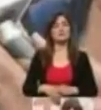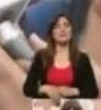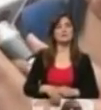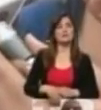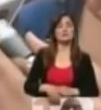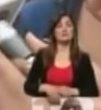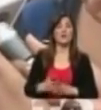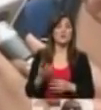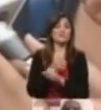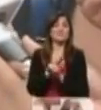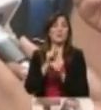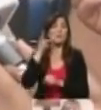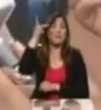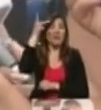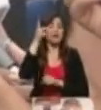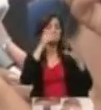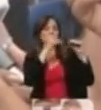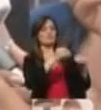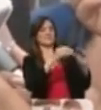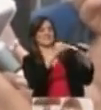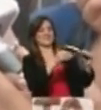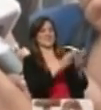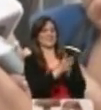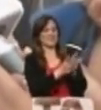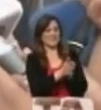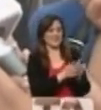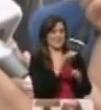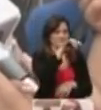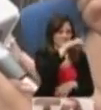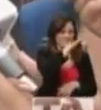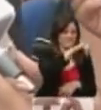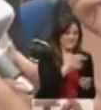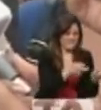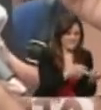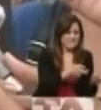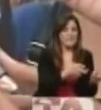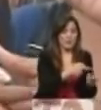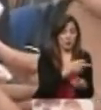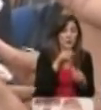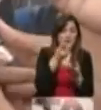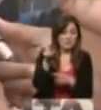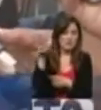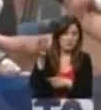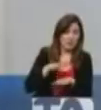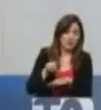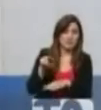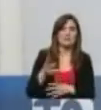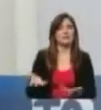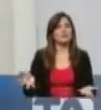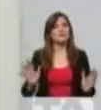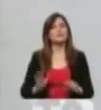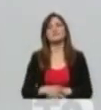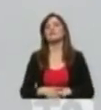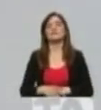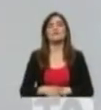dice. Que están adiestrando a los niños, están preparando y manipulando a los niños para que digan lo que a las madres les interesa. En este caso